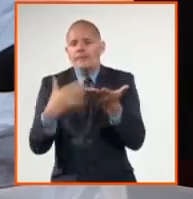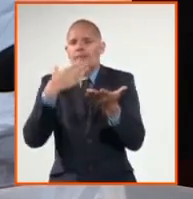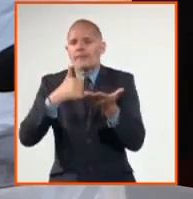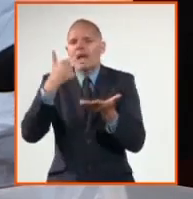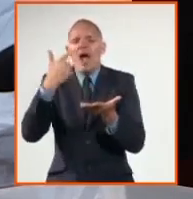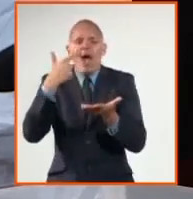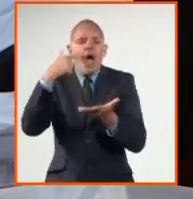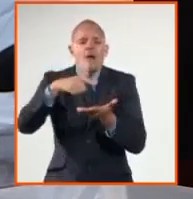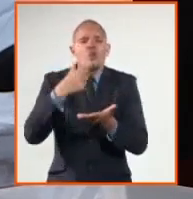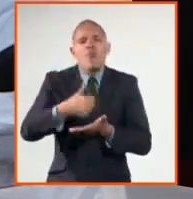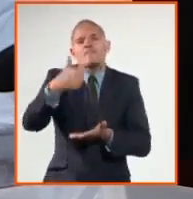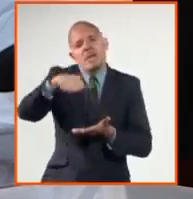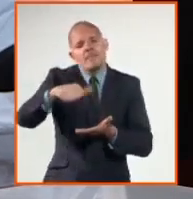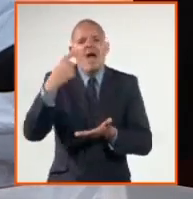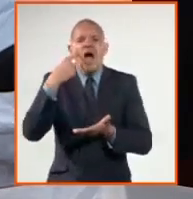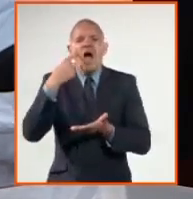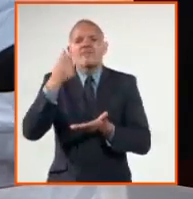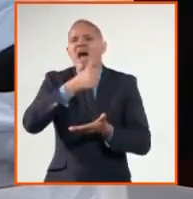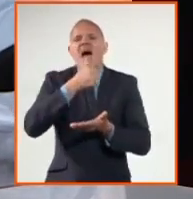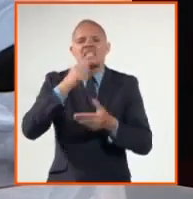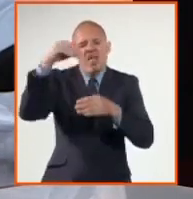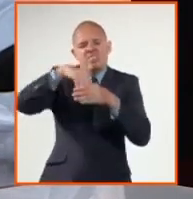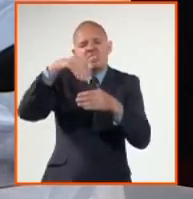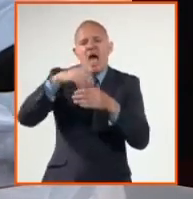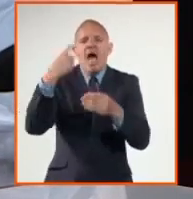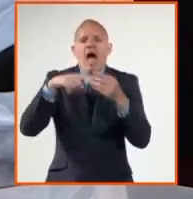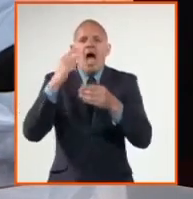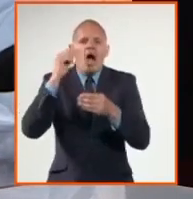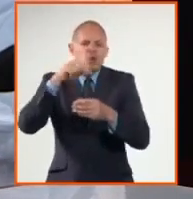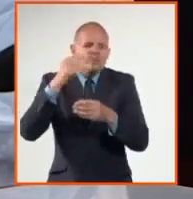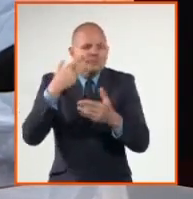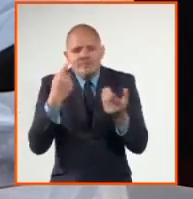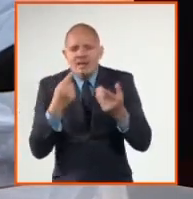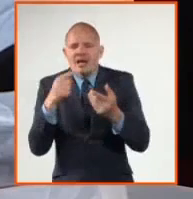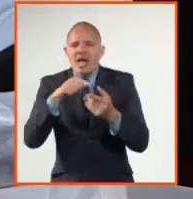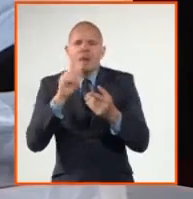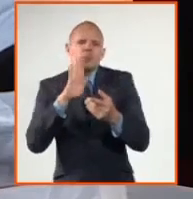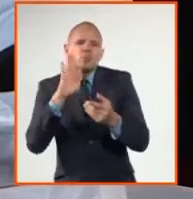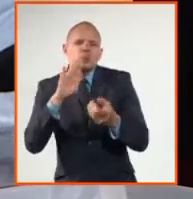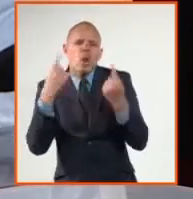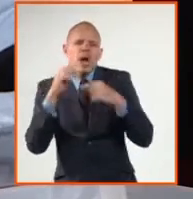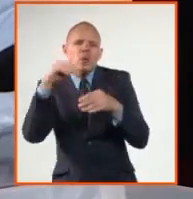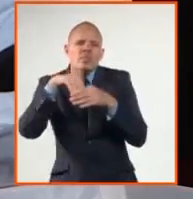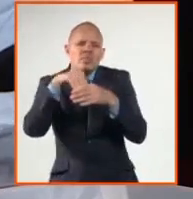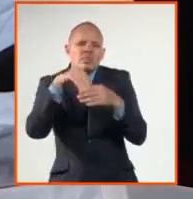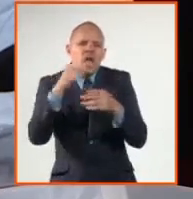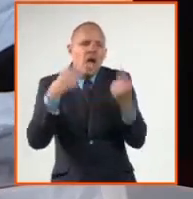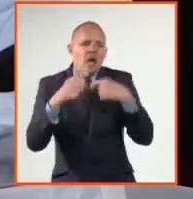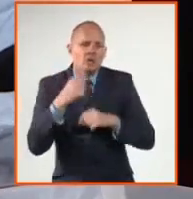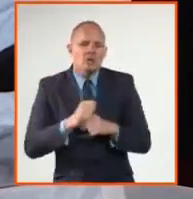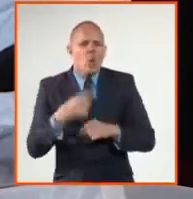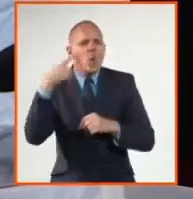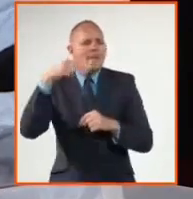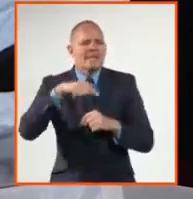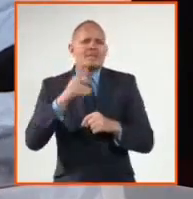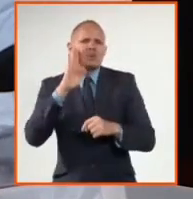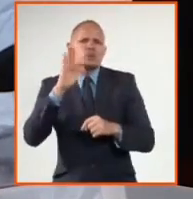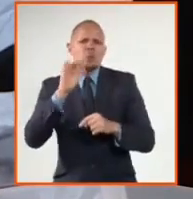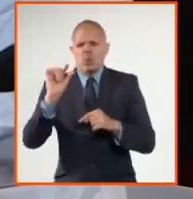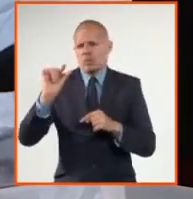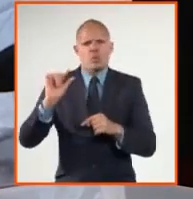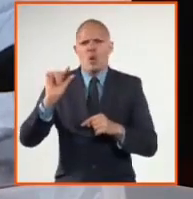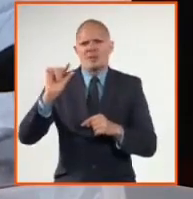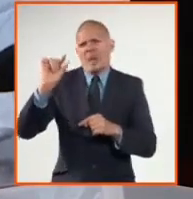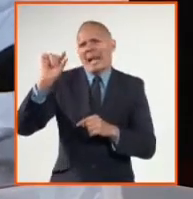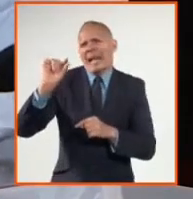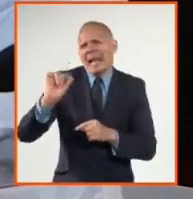cuenta o no con partícula estamos hablando de partículas de 4 micras de tamaño para que no exista un